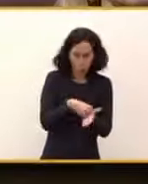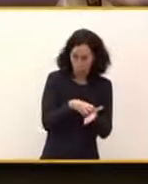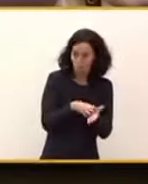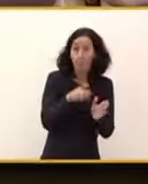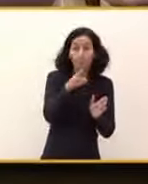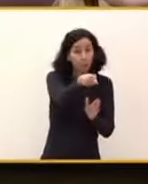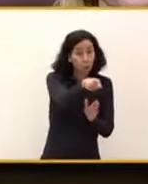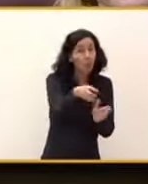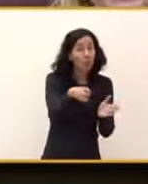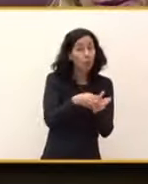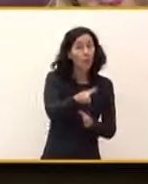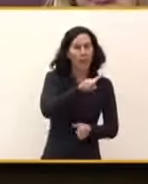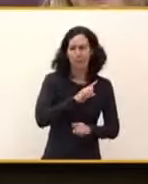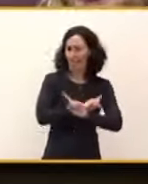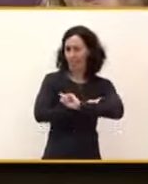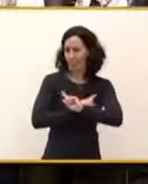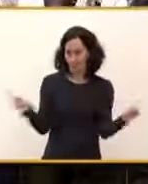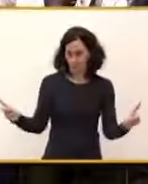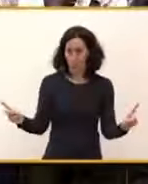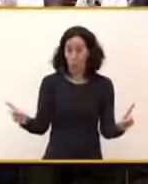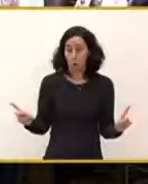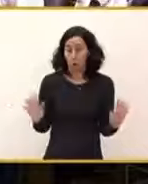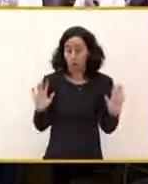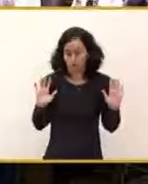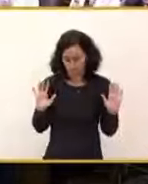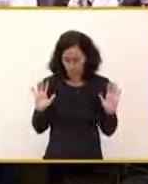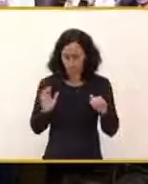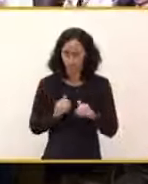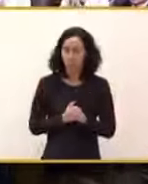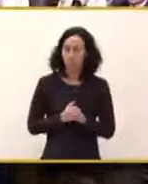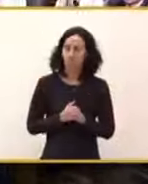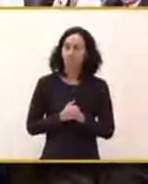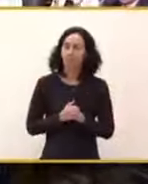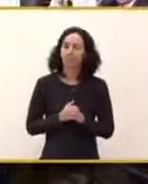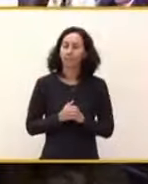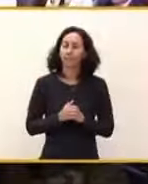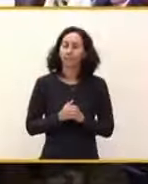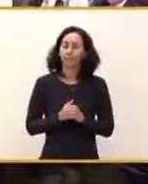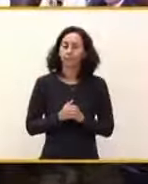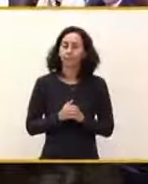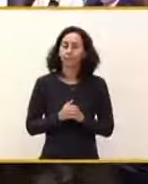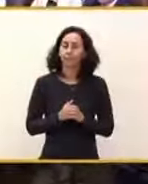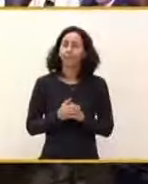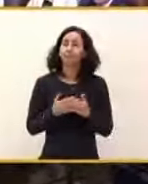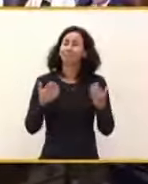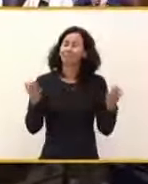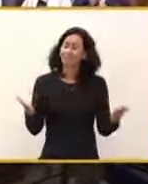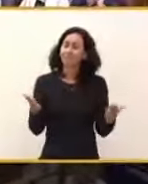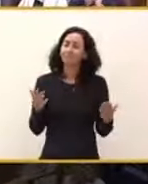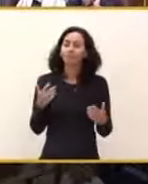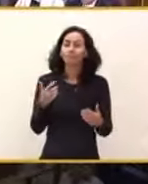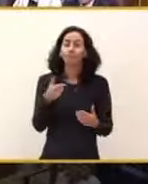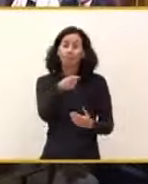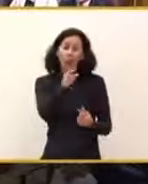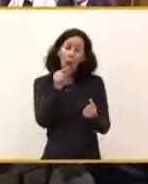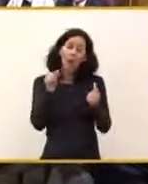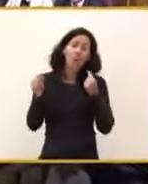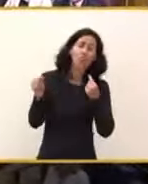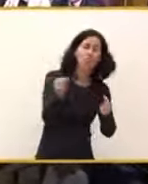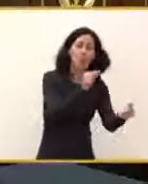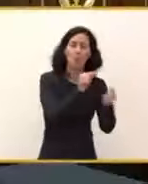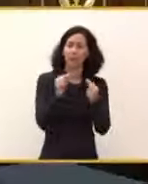titulares. Ha asegurado que el currículum de Abascal cabe en un POSIT, que esta ley no